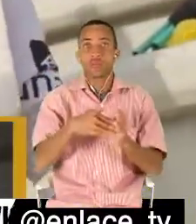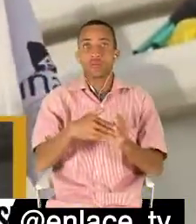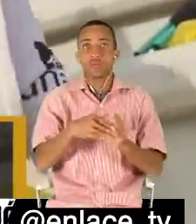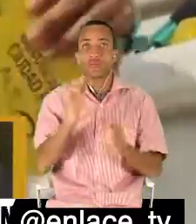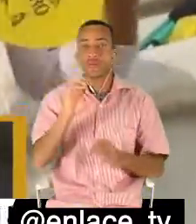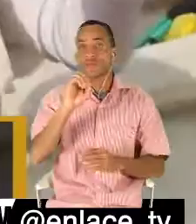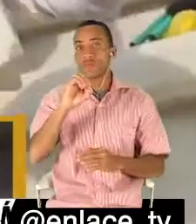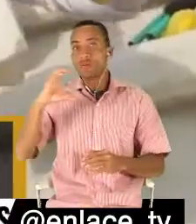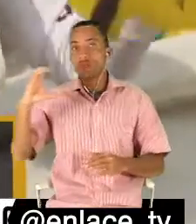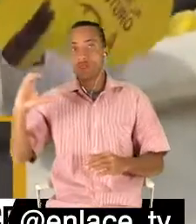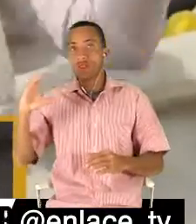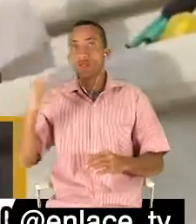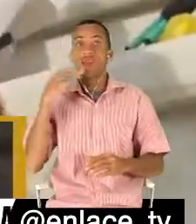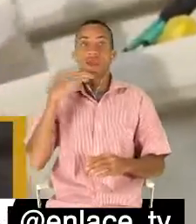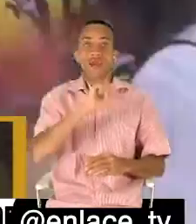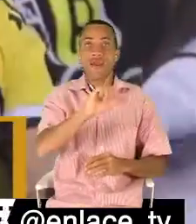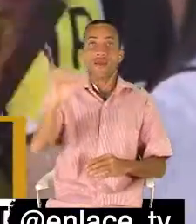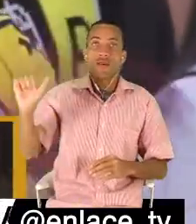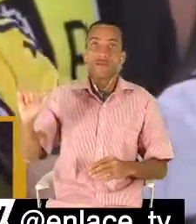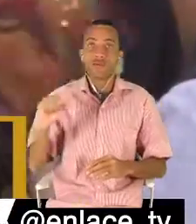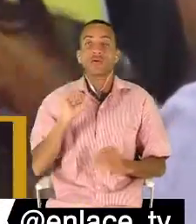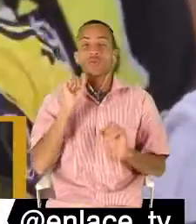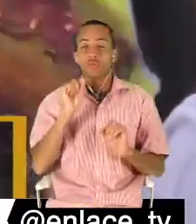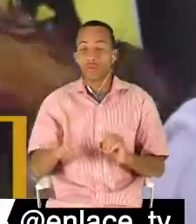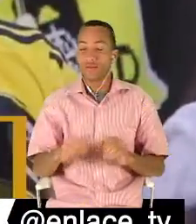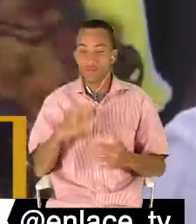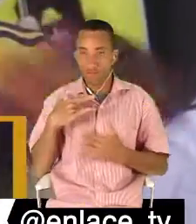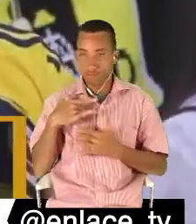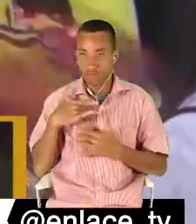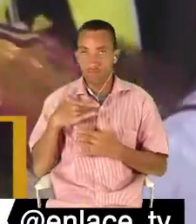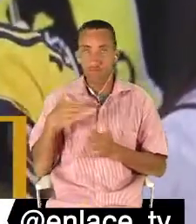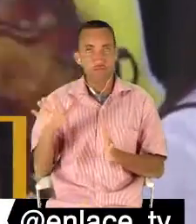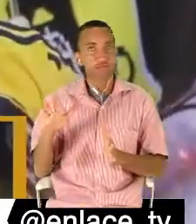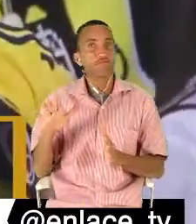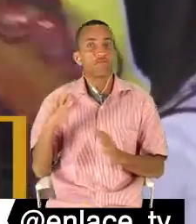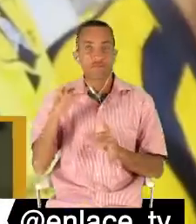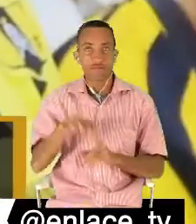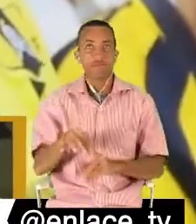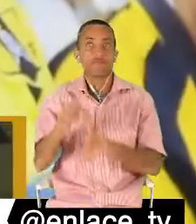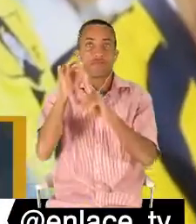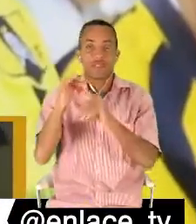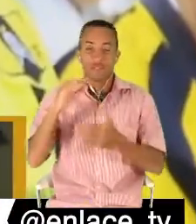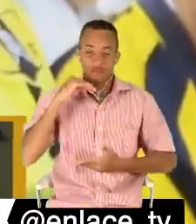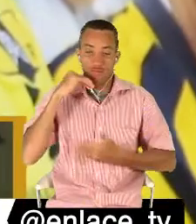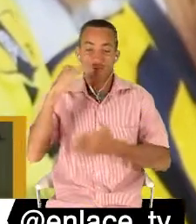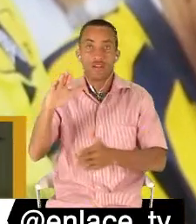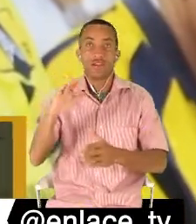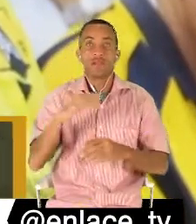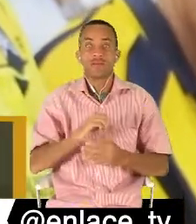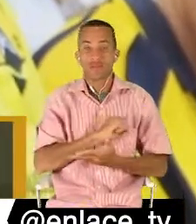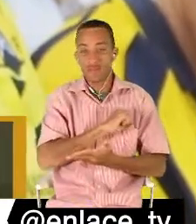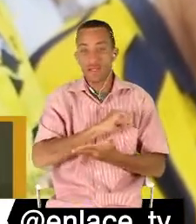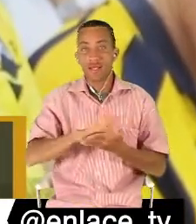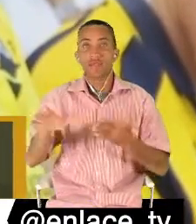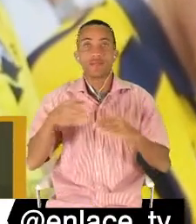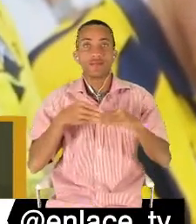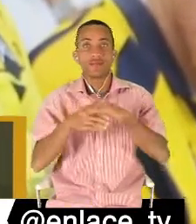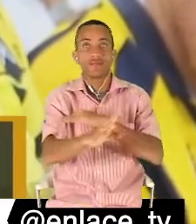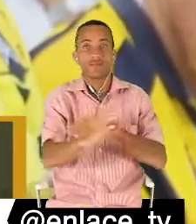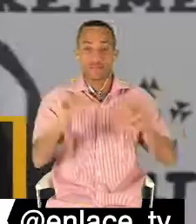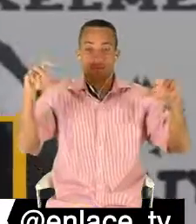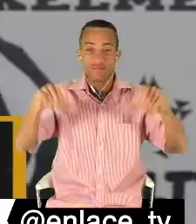occidental. Las mujeres en esta oportunidad tendrán un regalo especial por parte de la Junta Directiva de la Máquina Amarilla. Entrarán gratis al